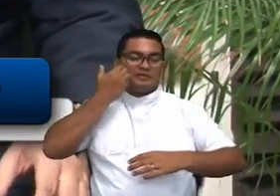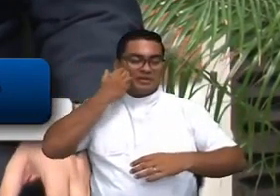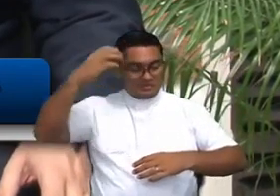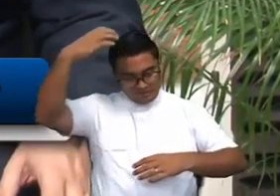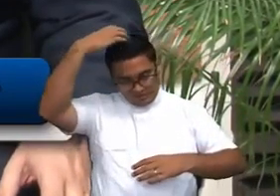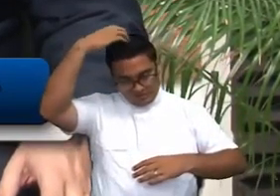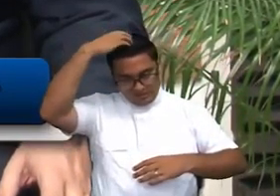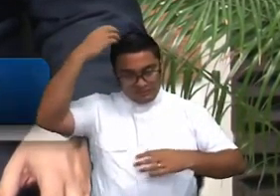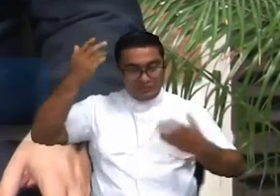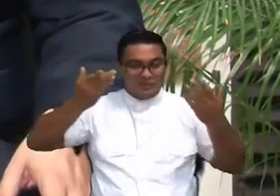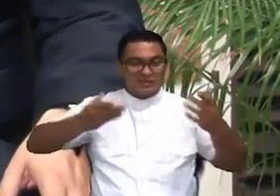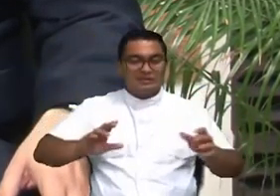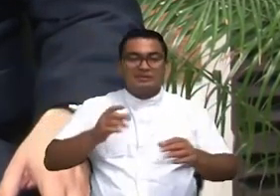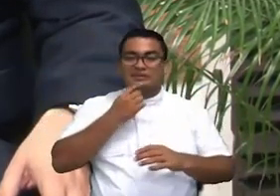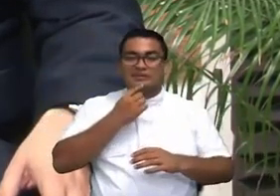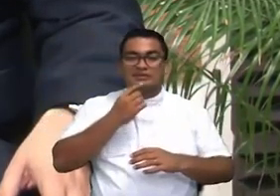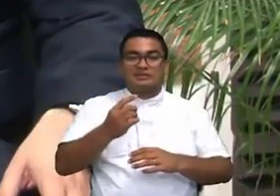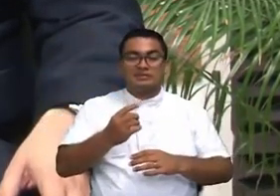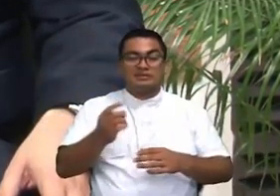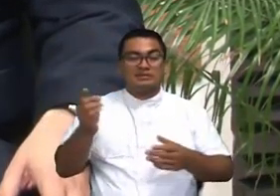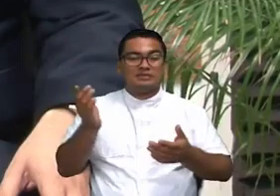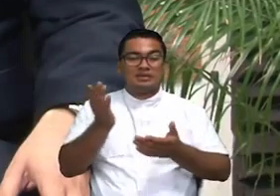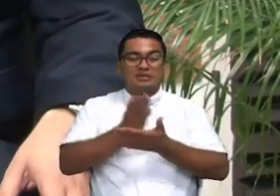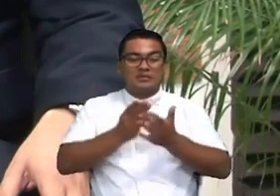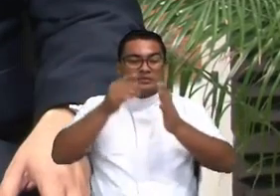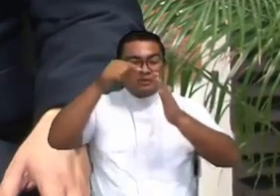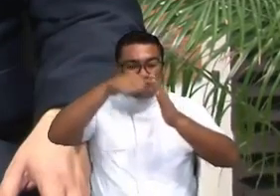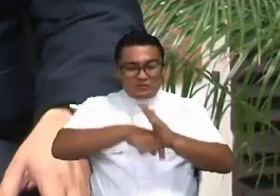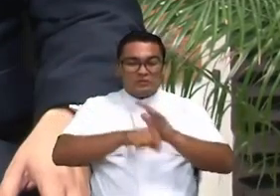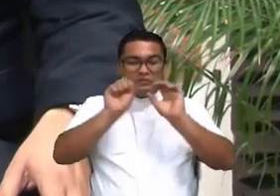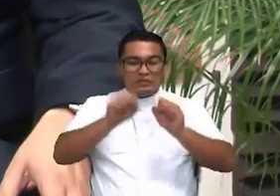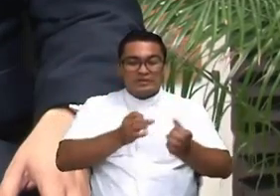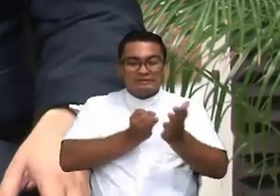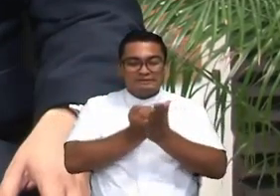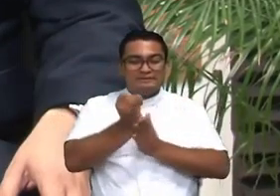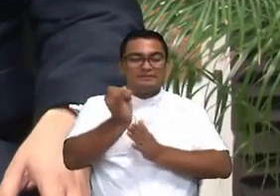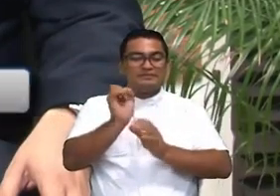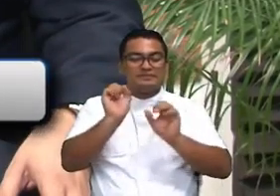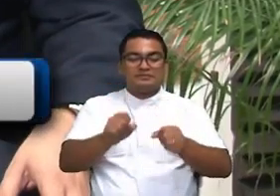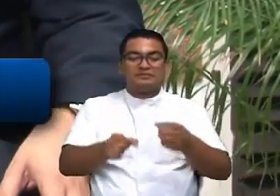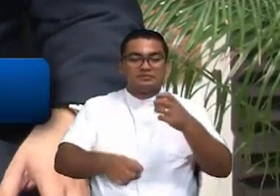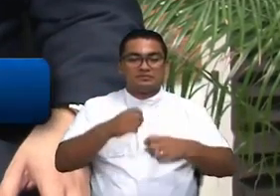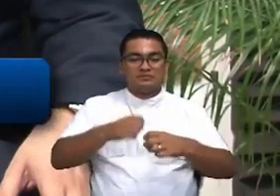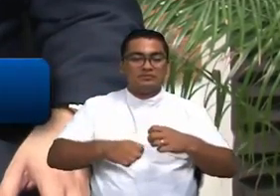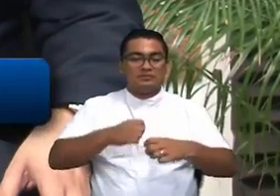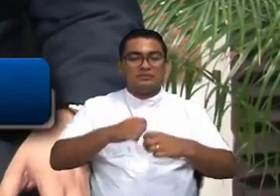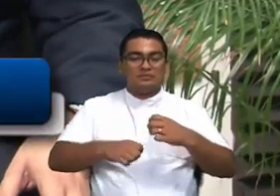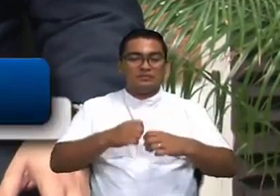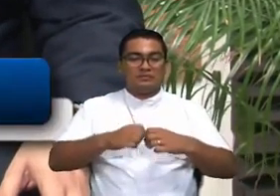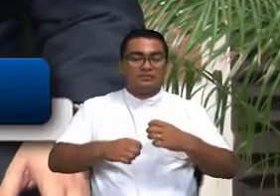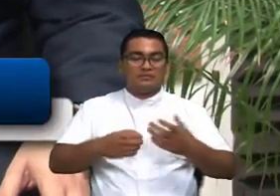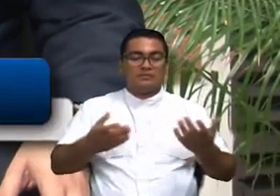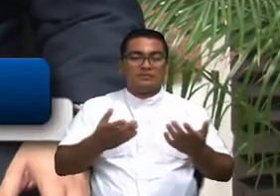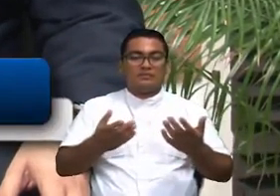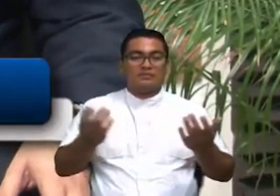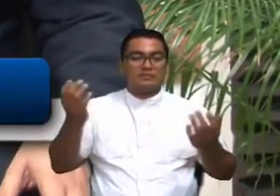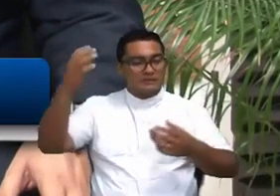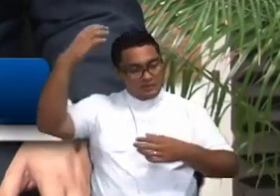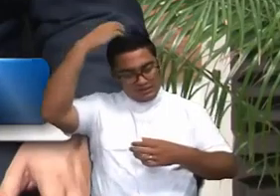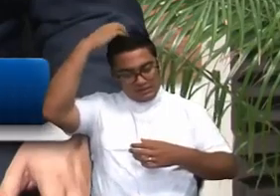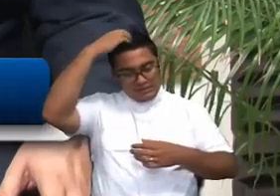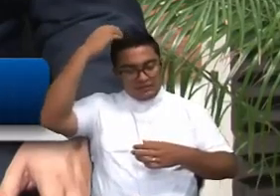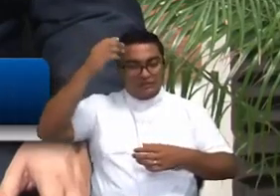ahí podemos ver enfermedades desmielinizantes y también enfermedades infecciosas que pueden afectar el sistema nervioso central, tanto el cerebro